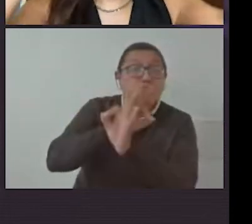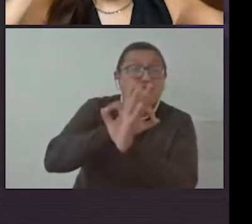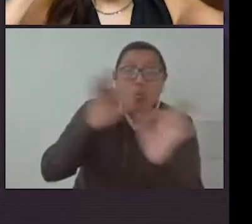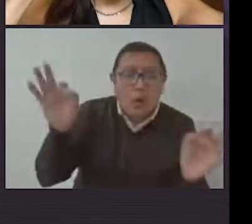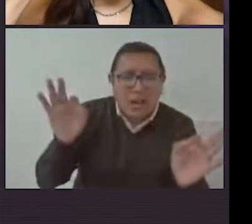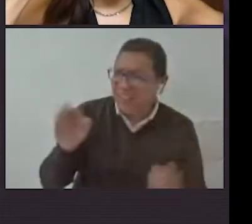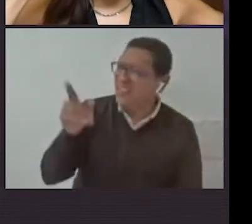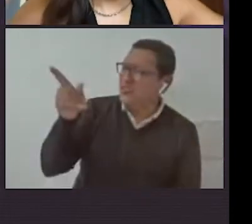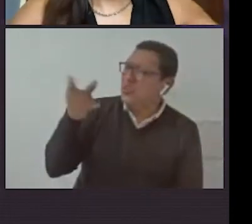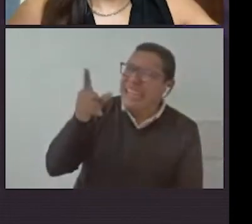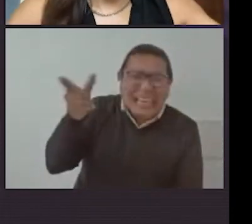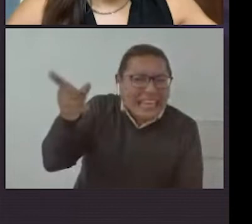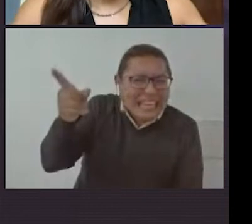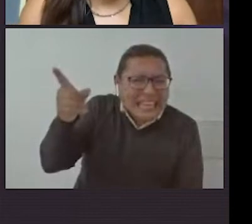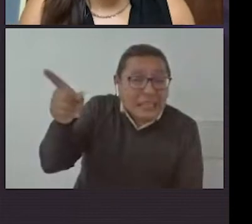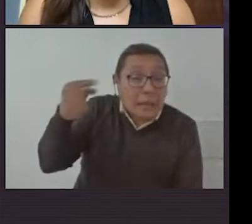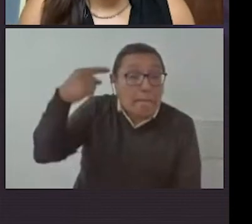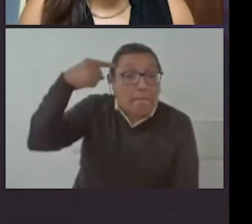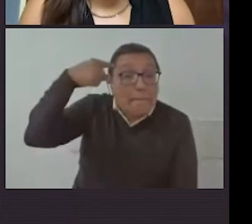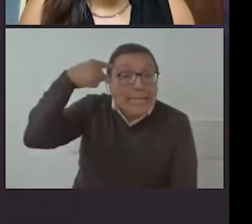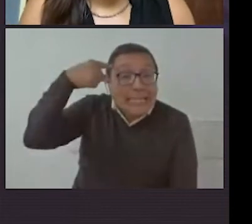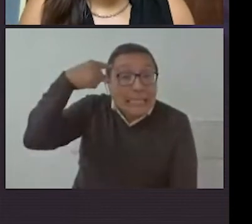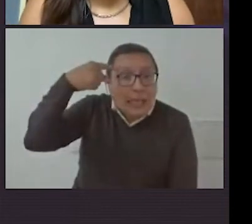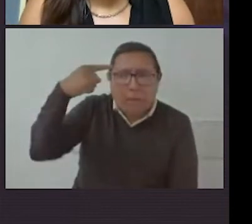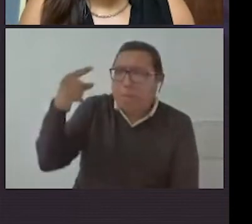lo tanto su mente no los reconocía.